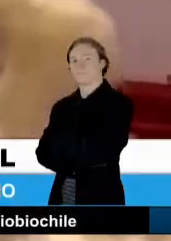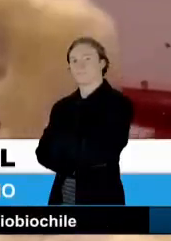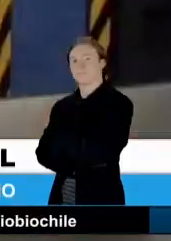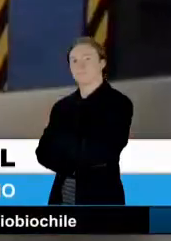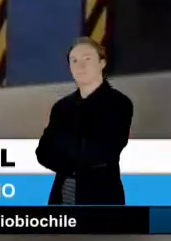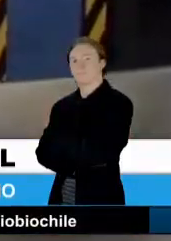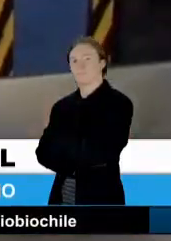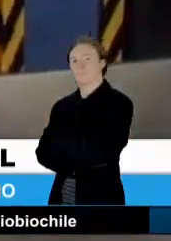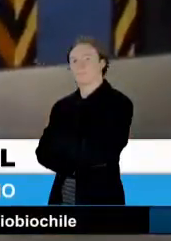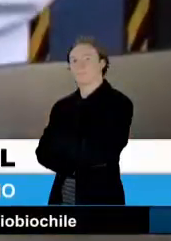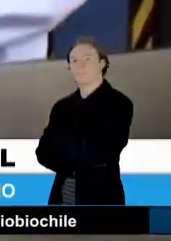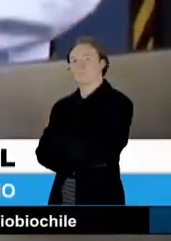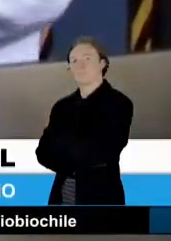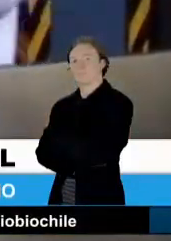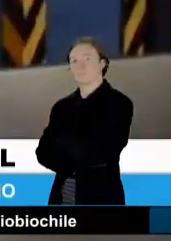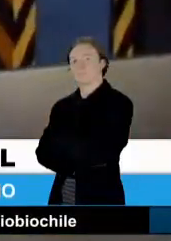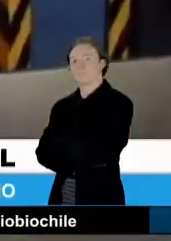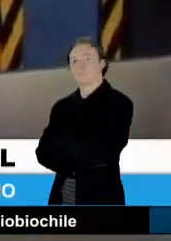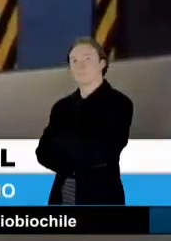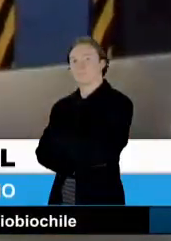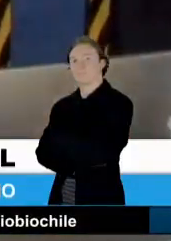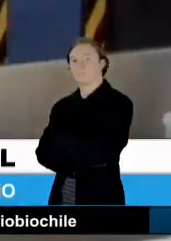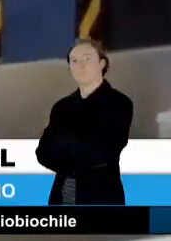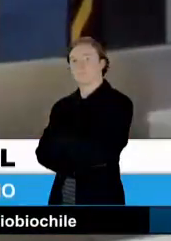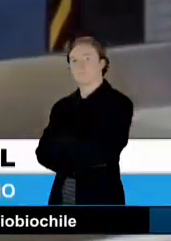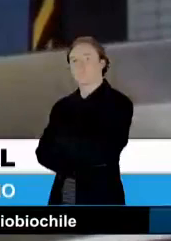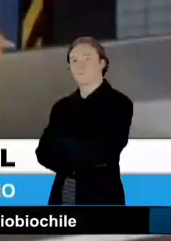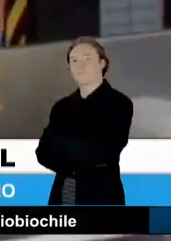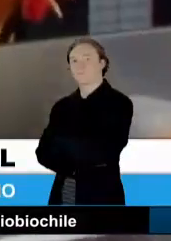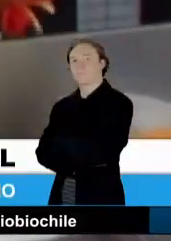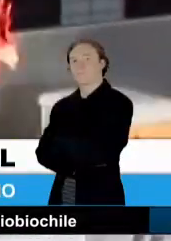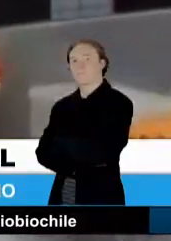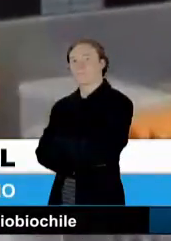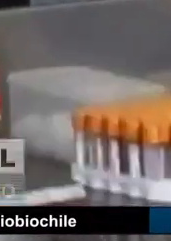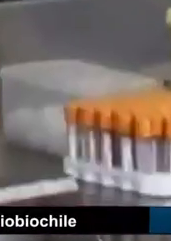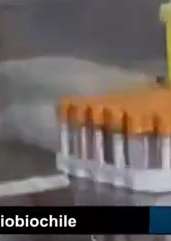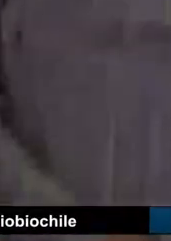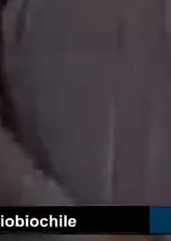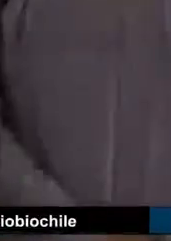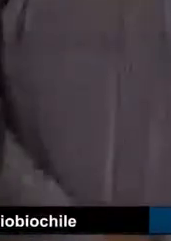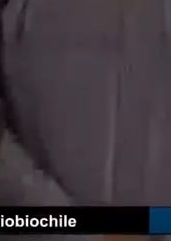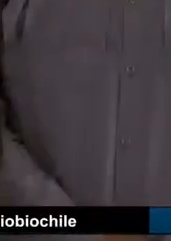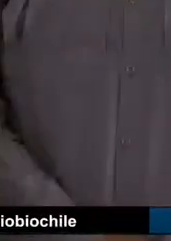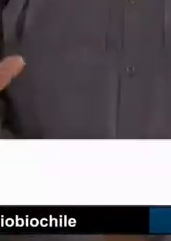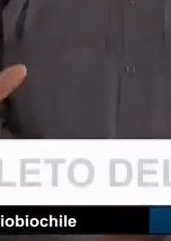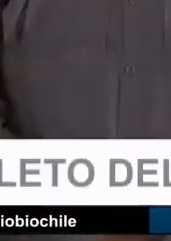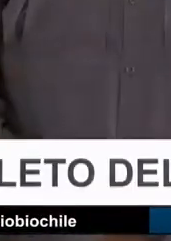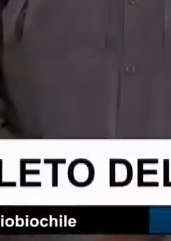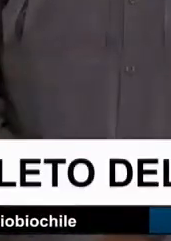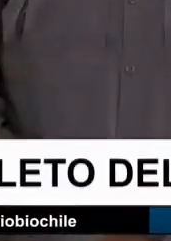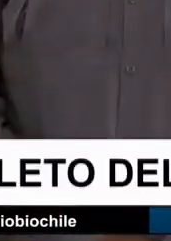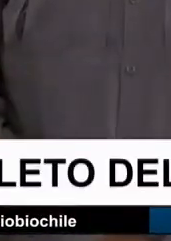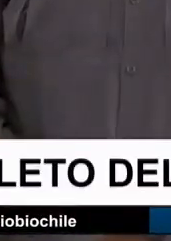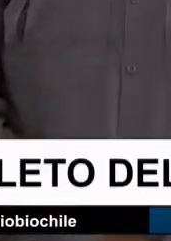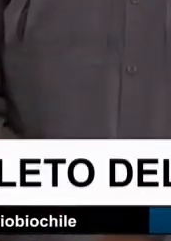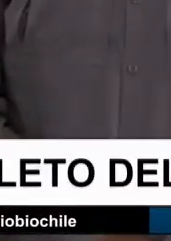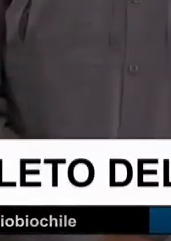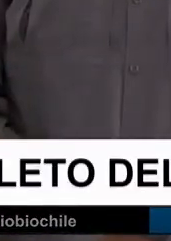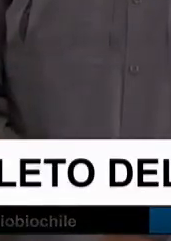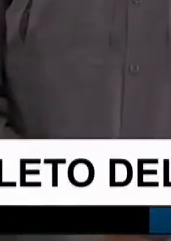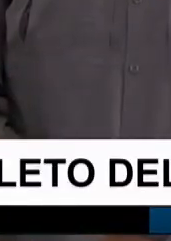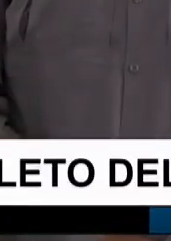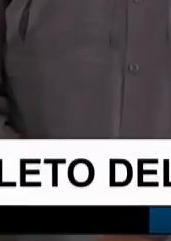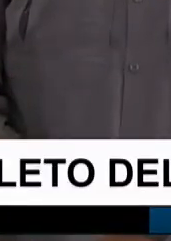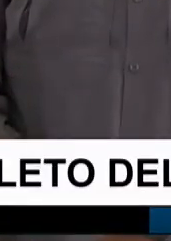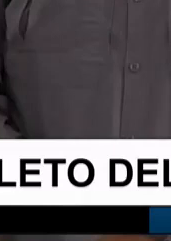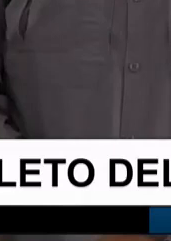esto permite avanzar en la reapertura de las exportaciones. Técnicamente, en este minuto, erradicada la influenza aviar. No hay